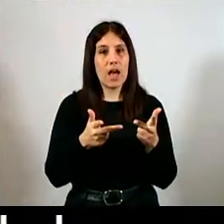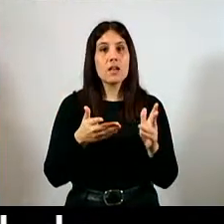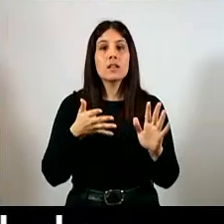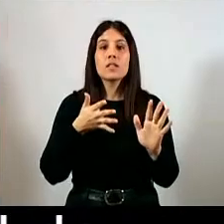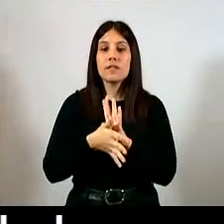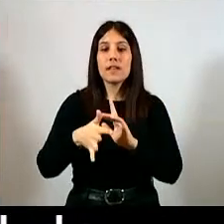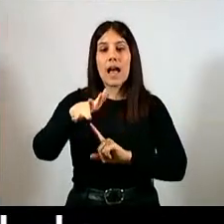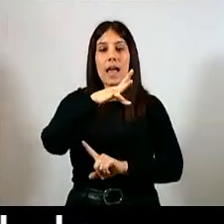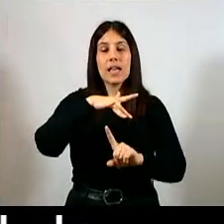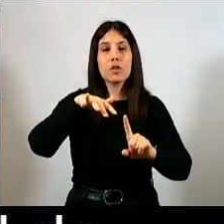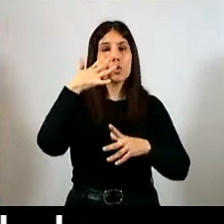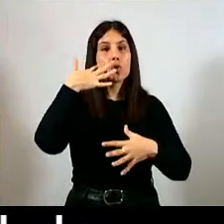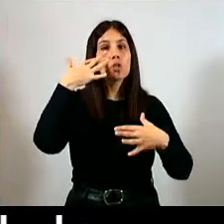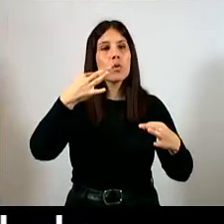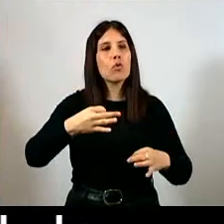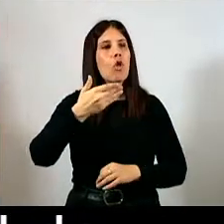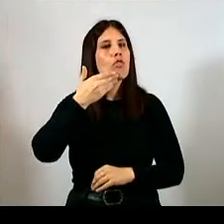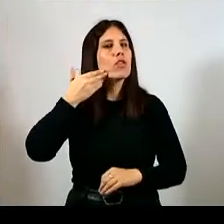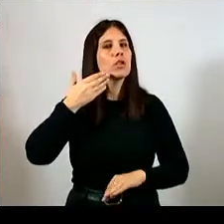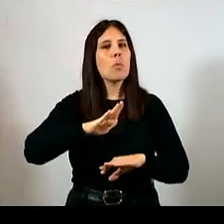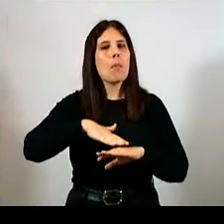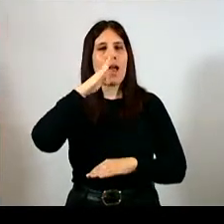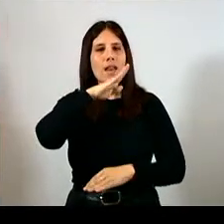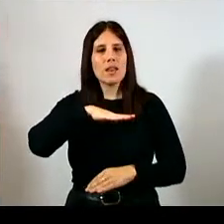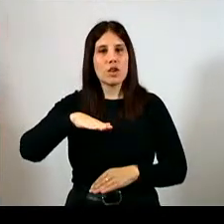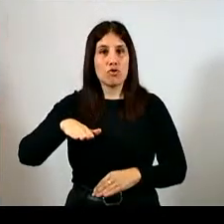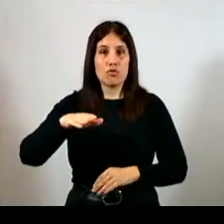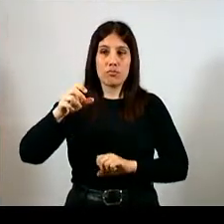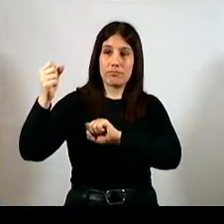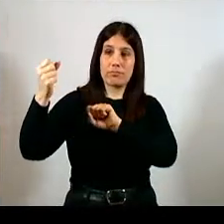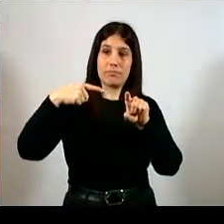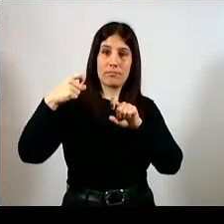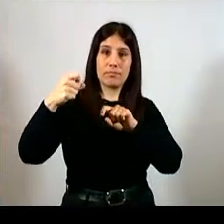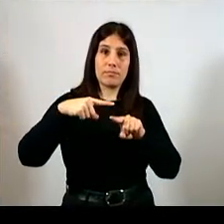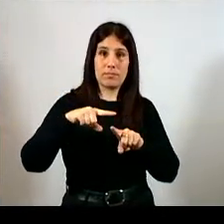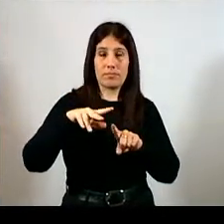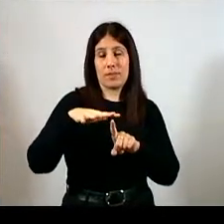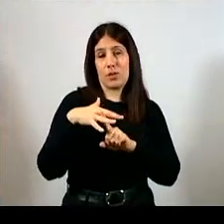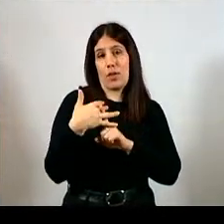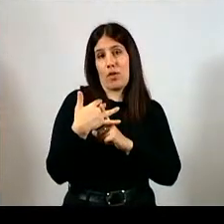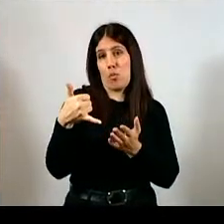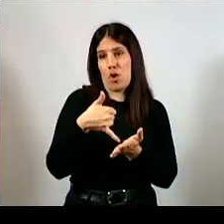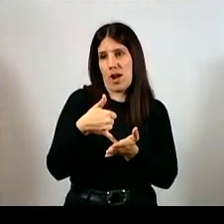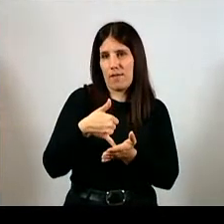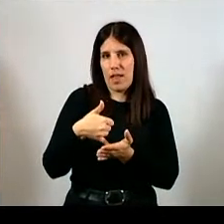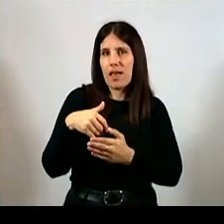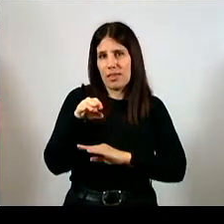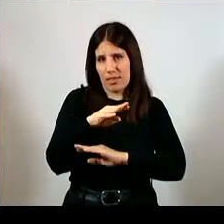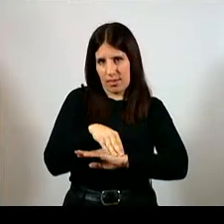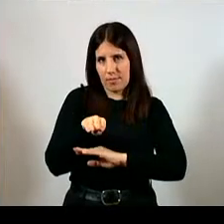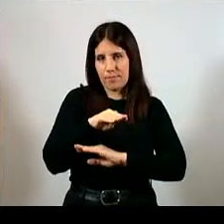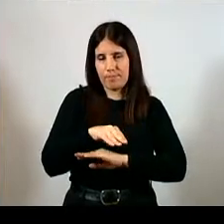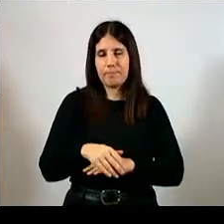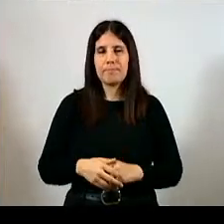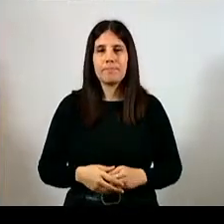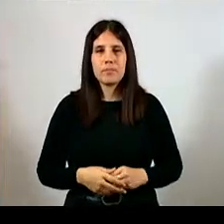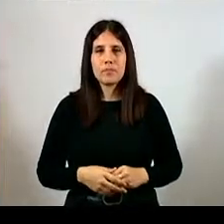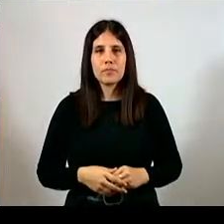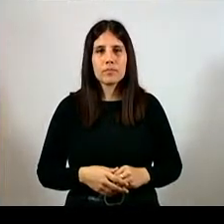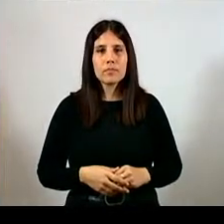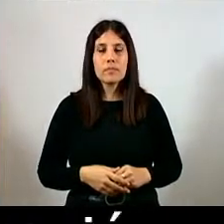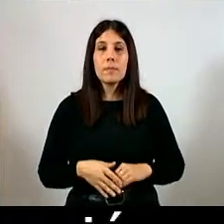entorno seguro y digno a los menores que lleguen a la región en situación de vulnerabilidad. Por otro